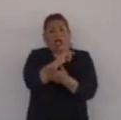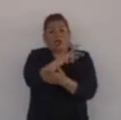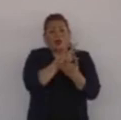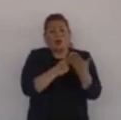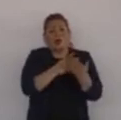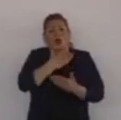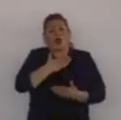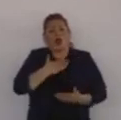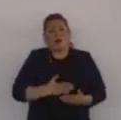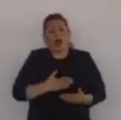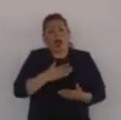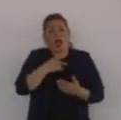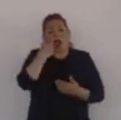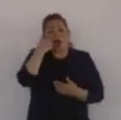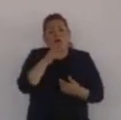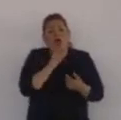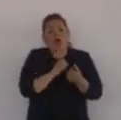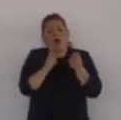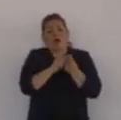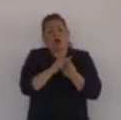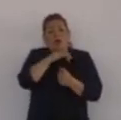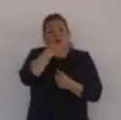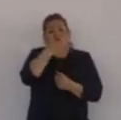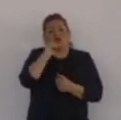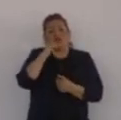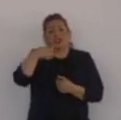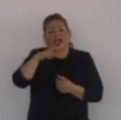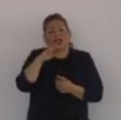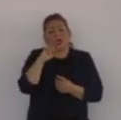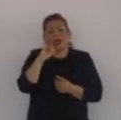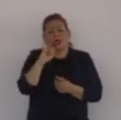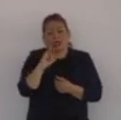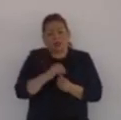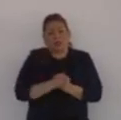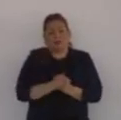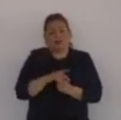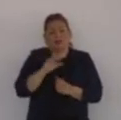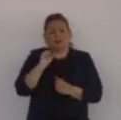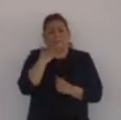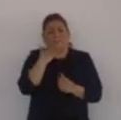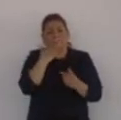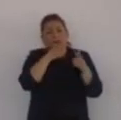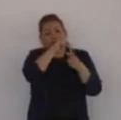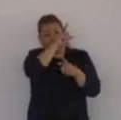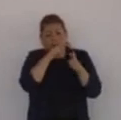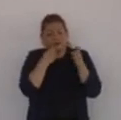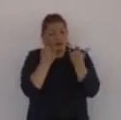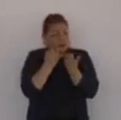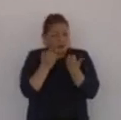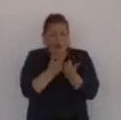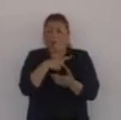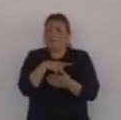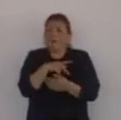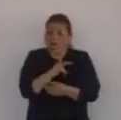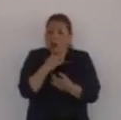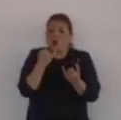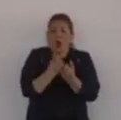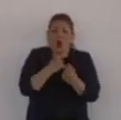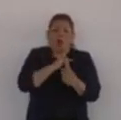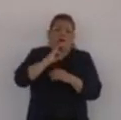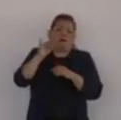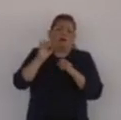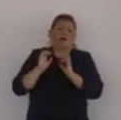justicia para el pueblo yaqui y otros programas que hay en el estado de Sonora. Pero igual la vemos